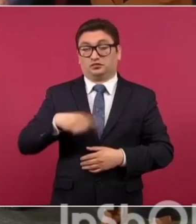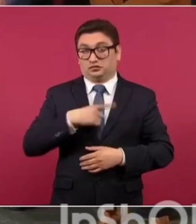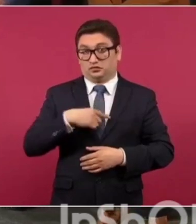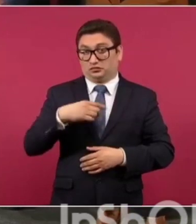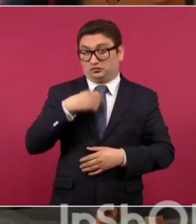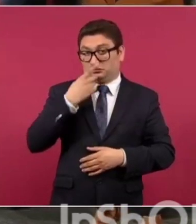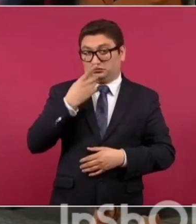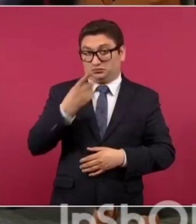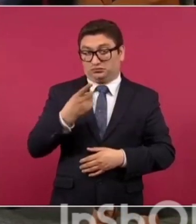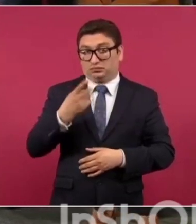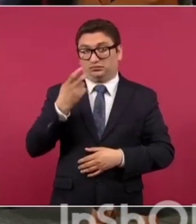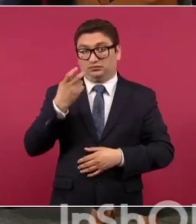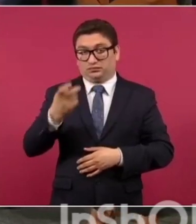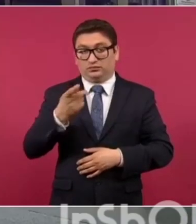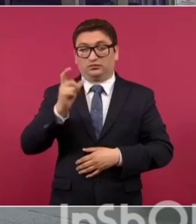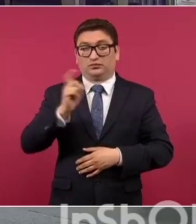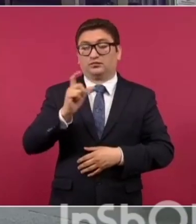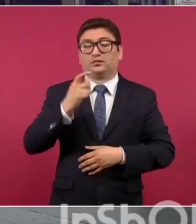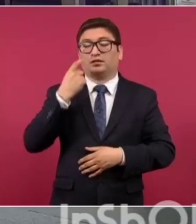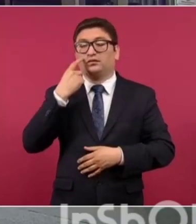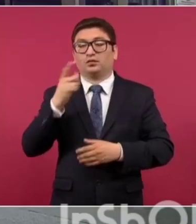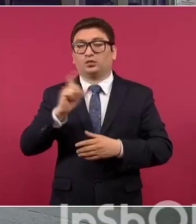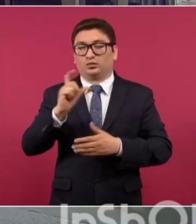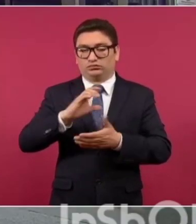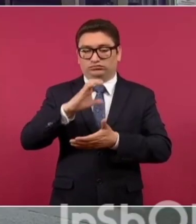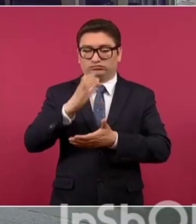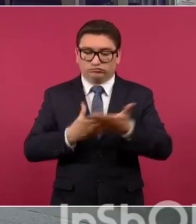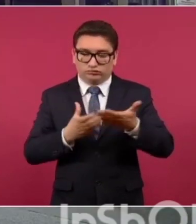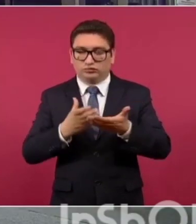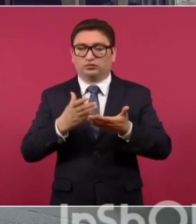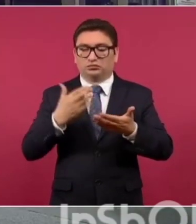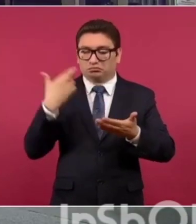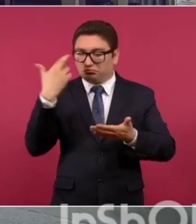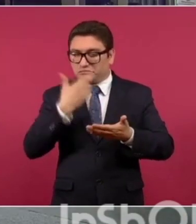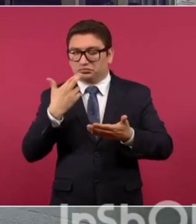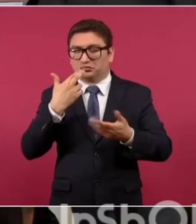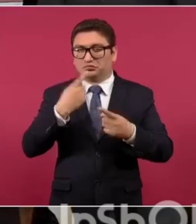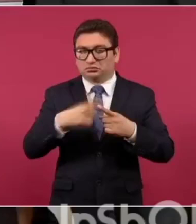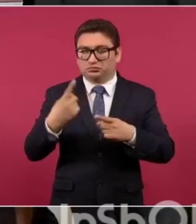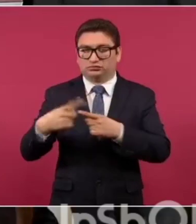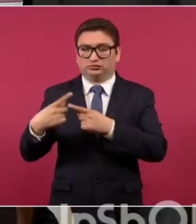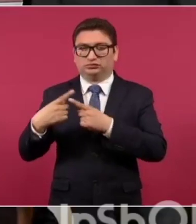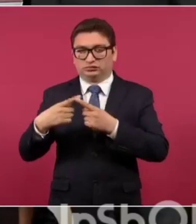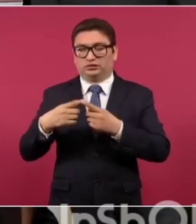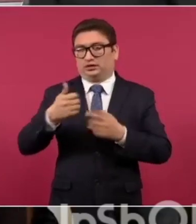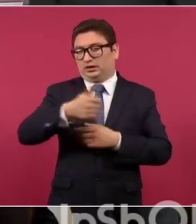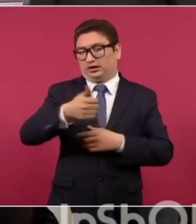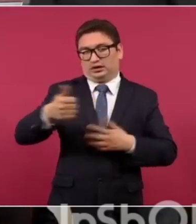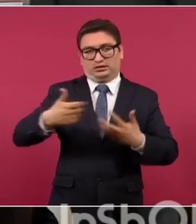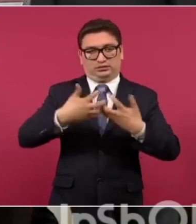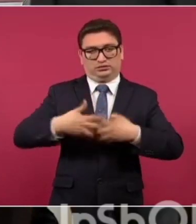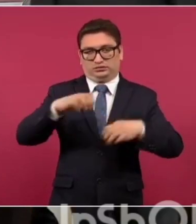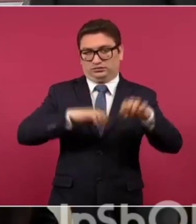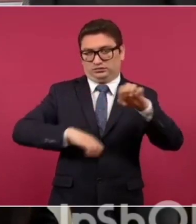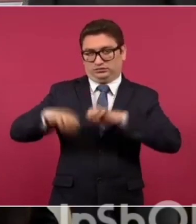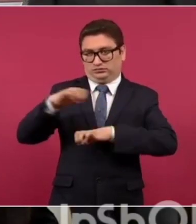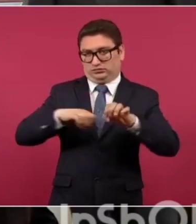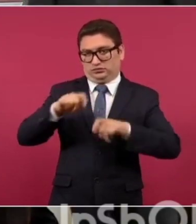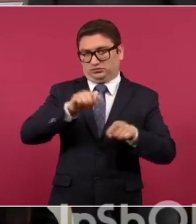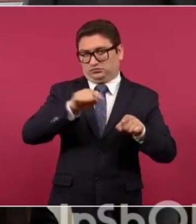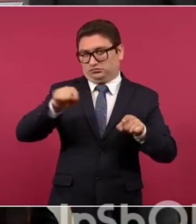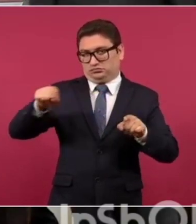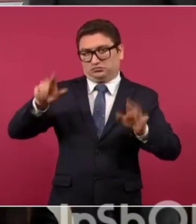Ya en la contratación o en la revisión de los contratos, ya cada empresa